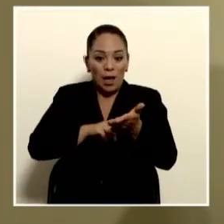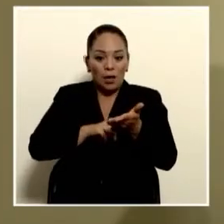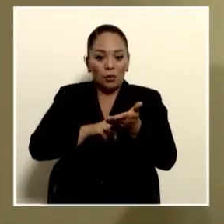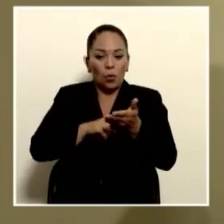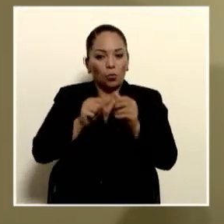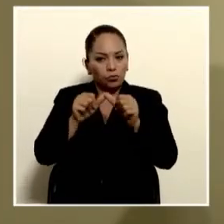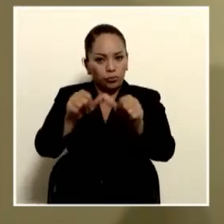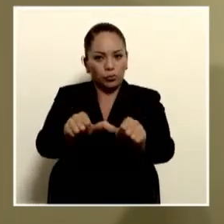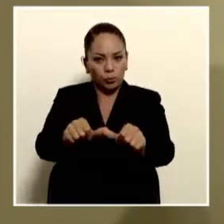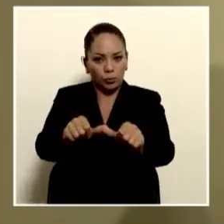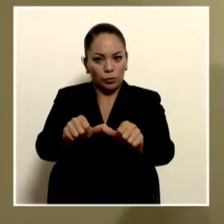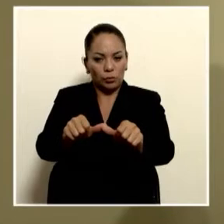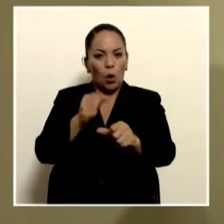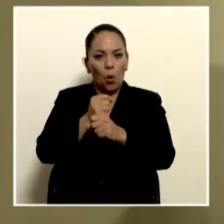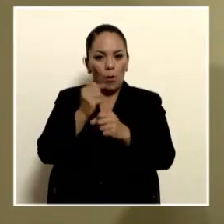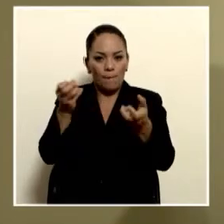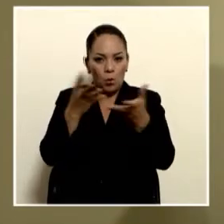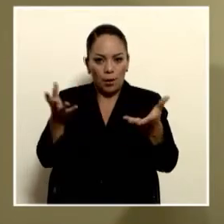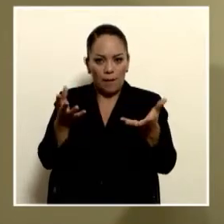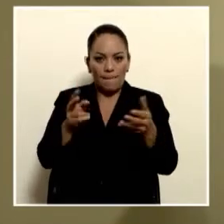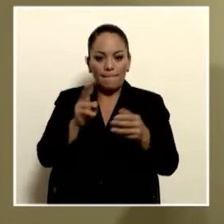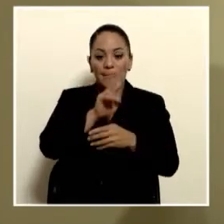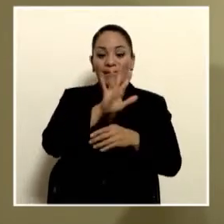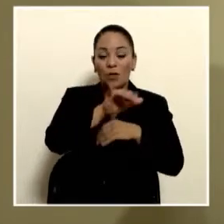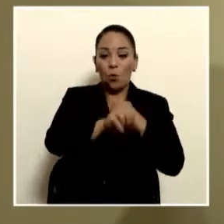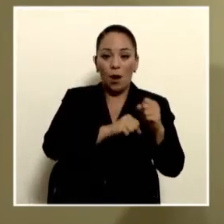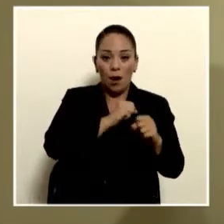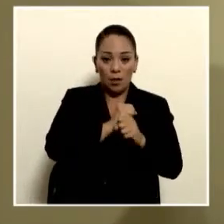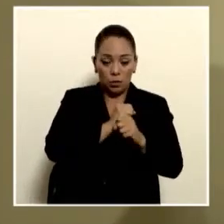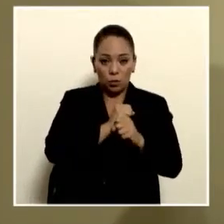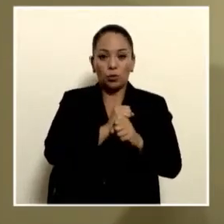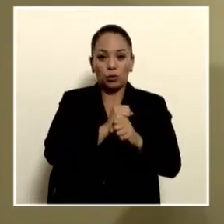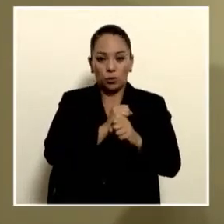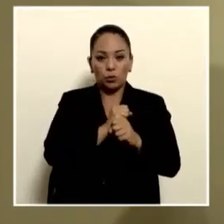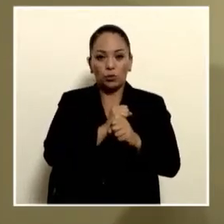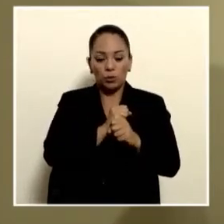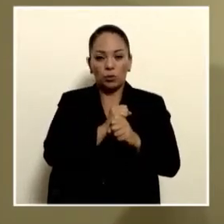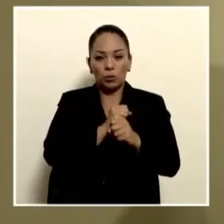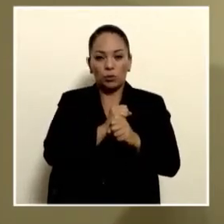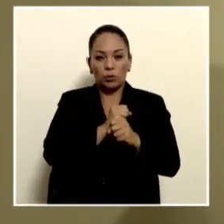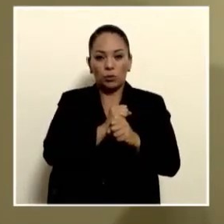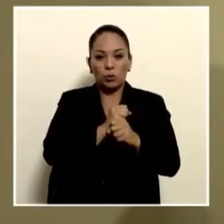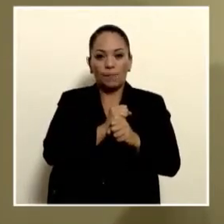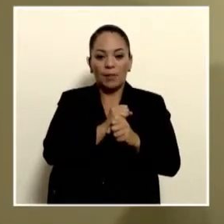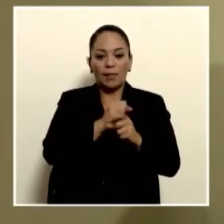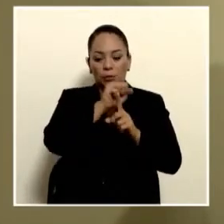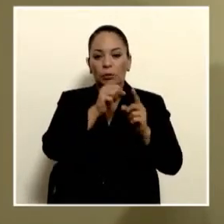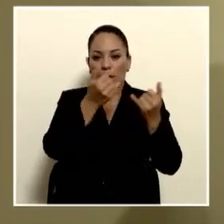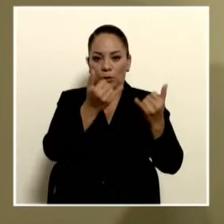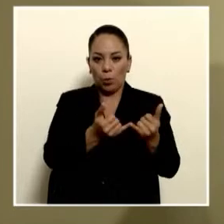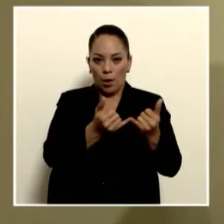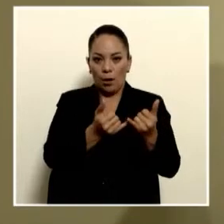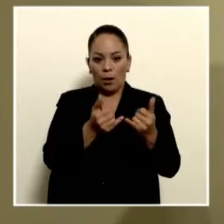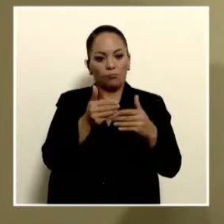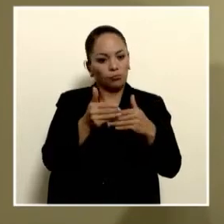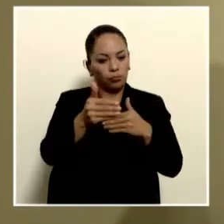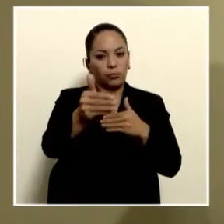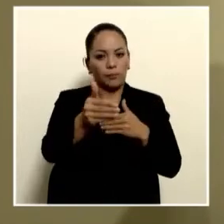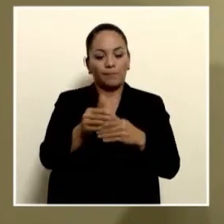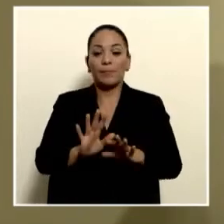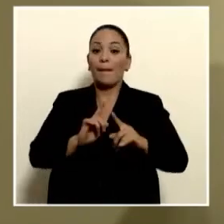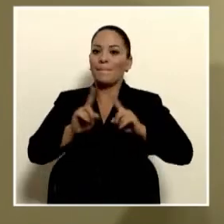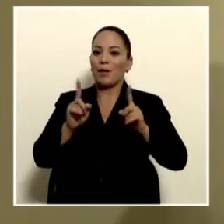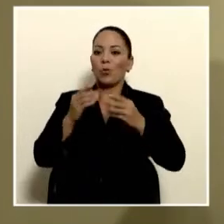pública de 25 años en la concepción actual, y gracias a Dios y a